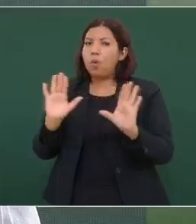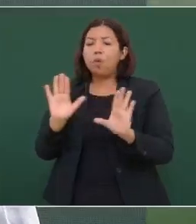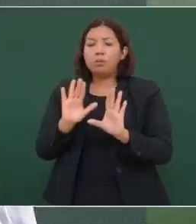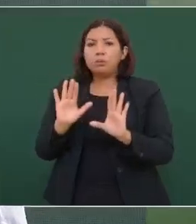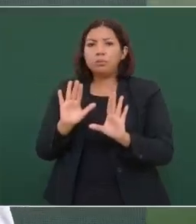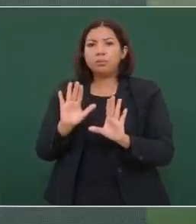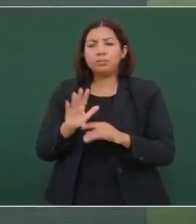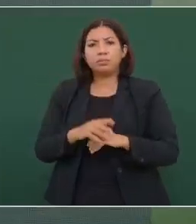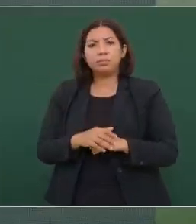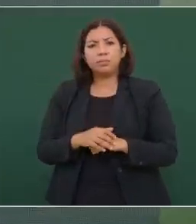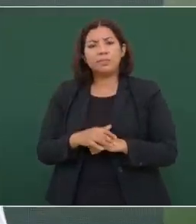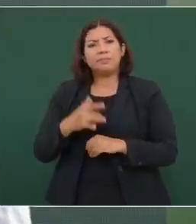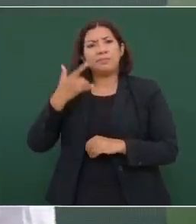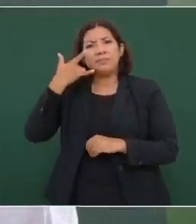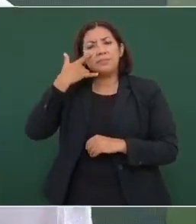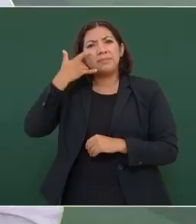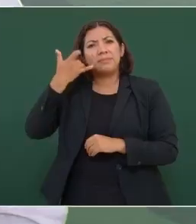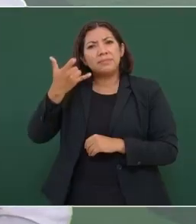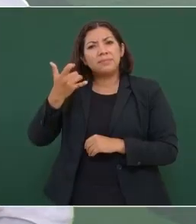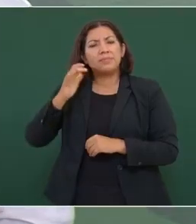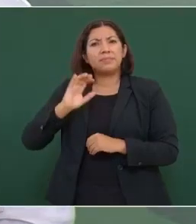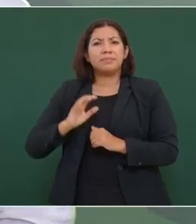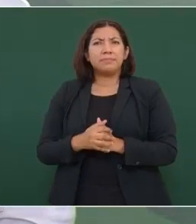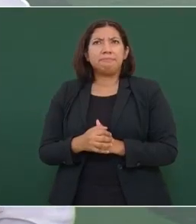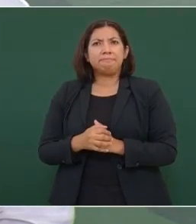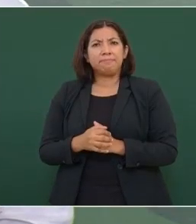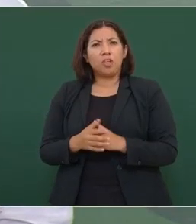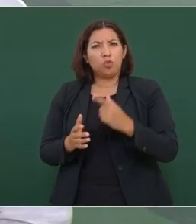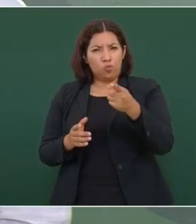extraño que haya casos como el que tú estás planteando,